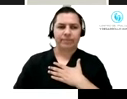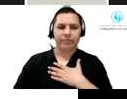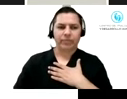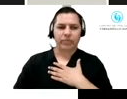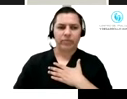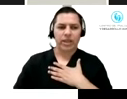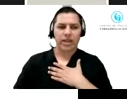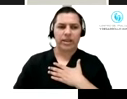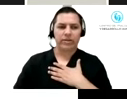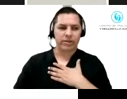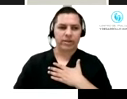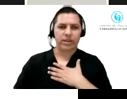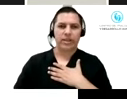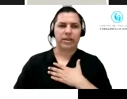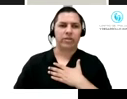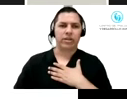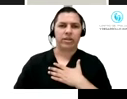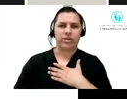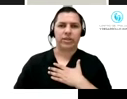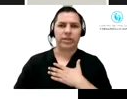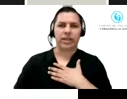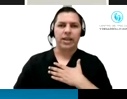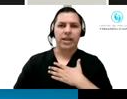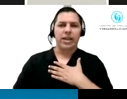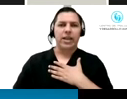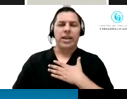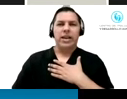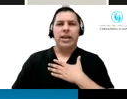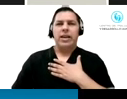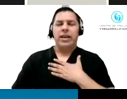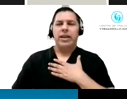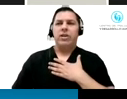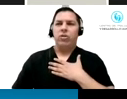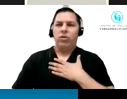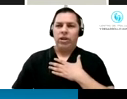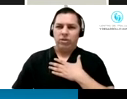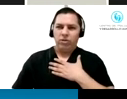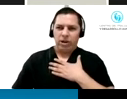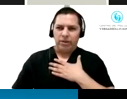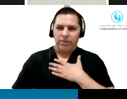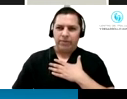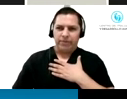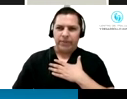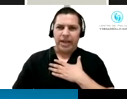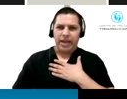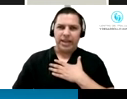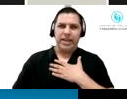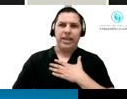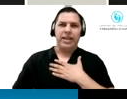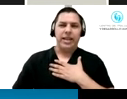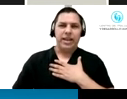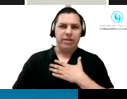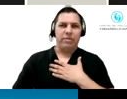edades, géneros y orientaciones? Y colorín colorado,